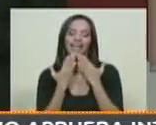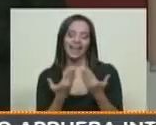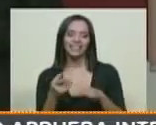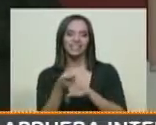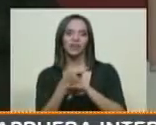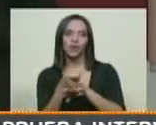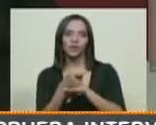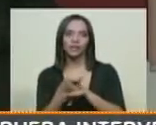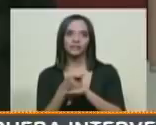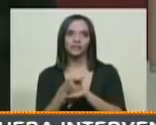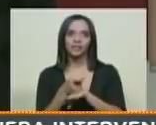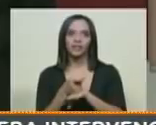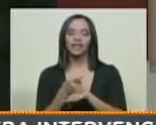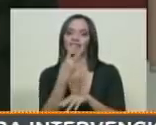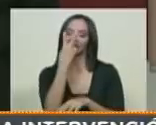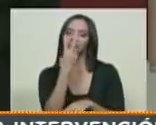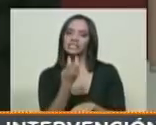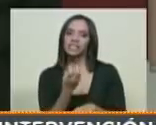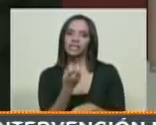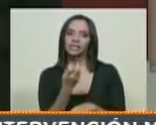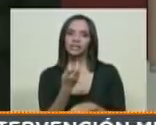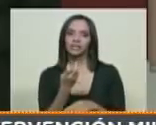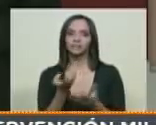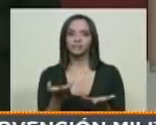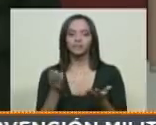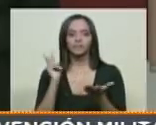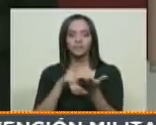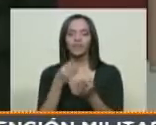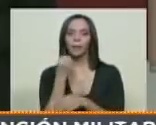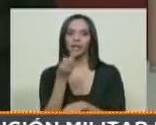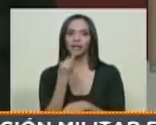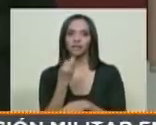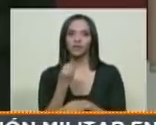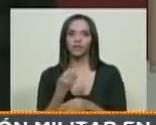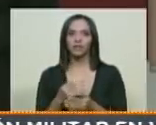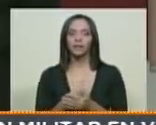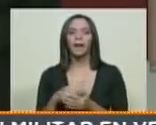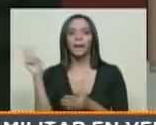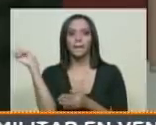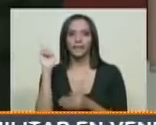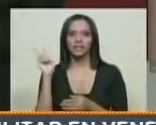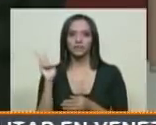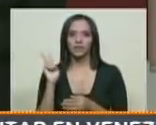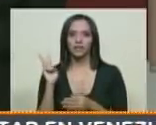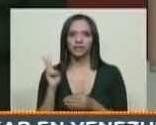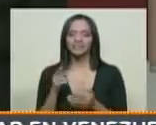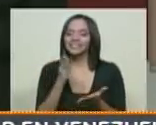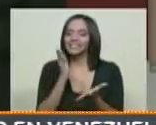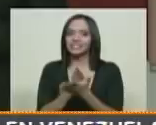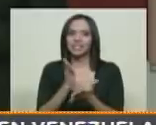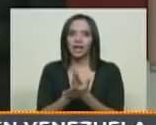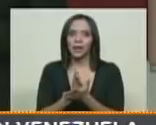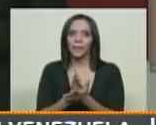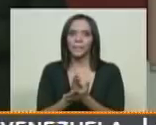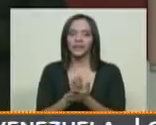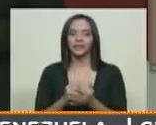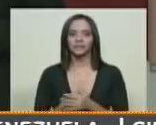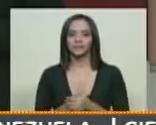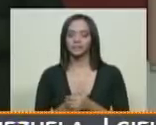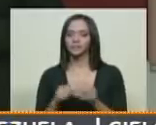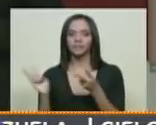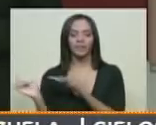su gentil visita al Palacio de Miraflores, a Venezuela. Siempre estará invitada al